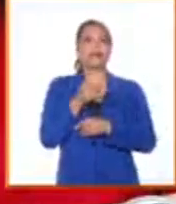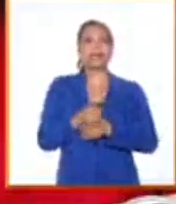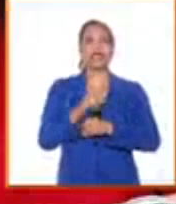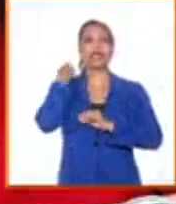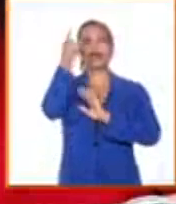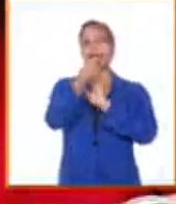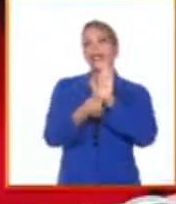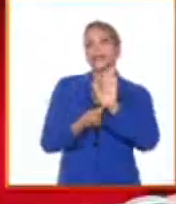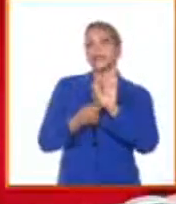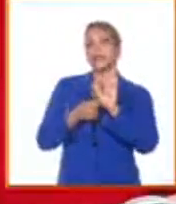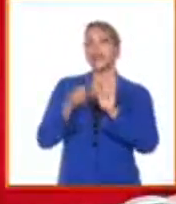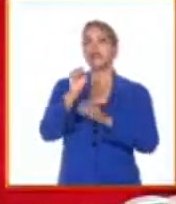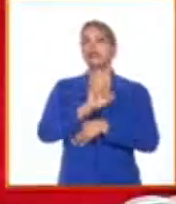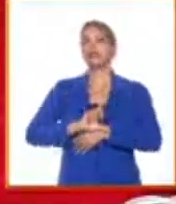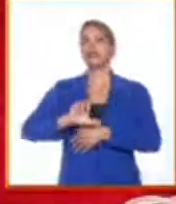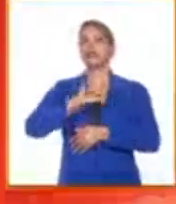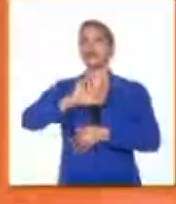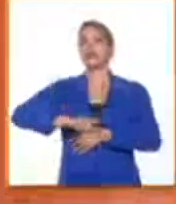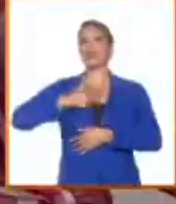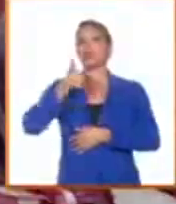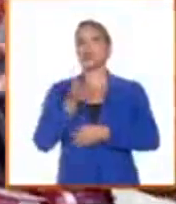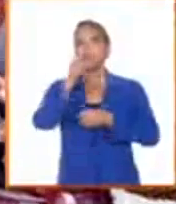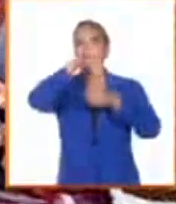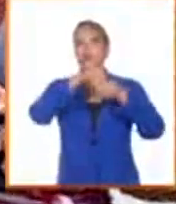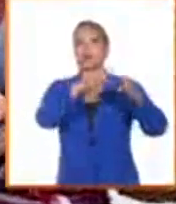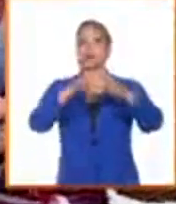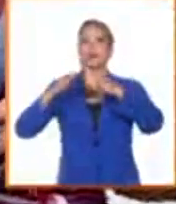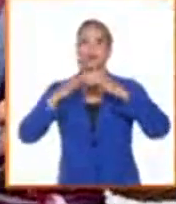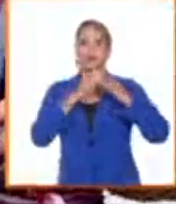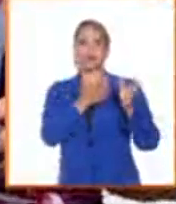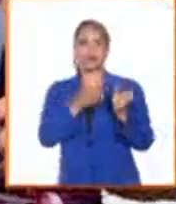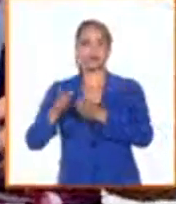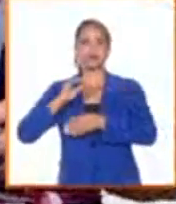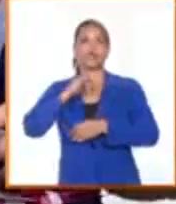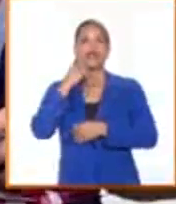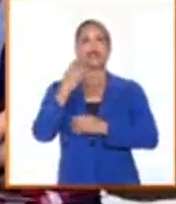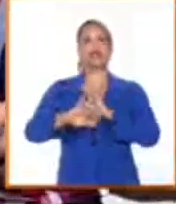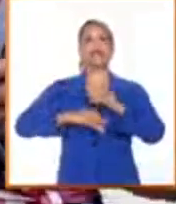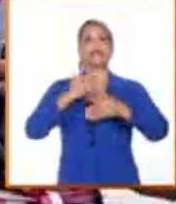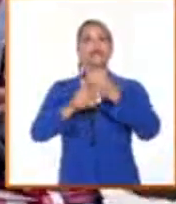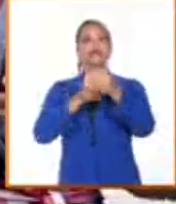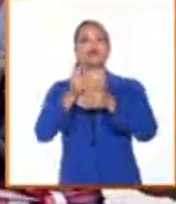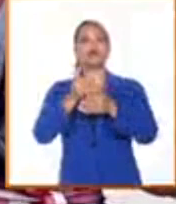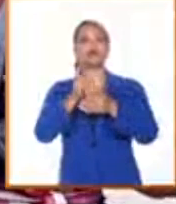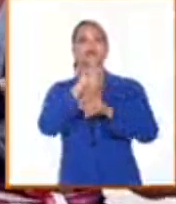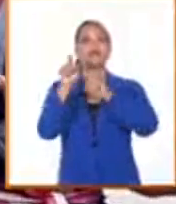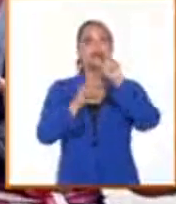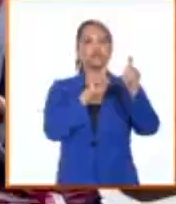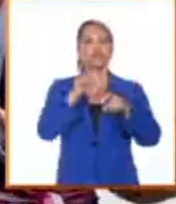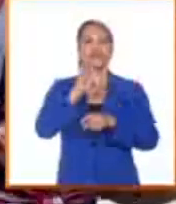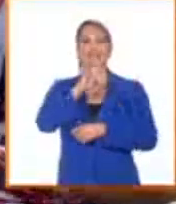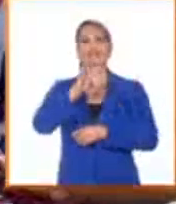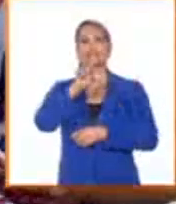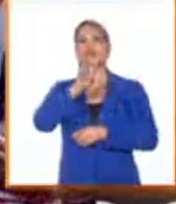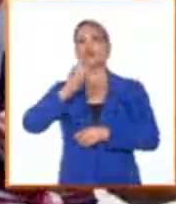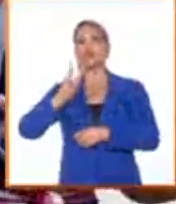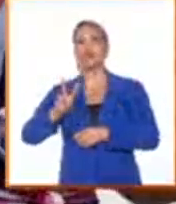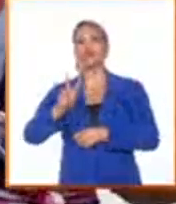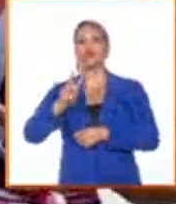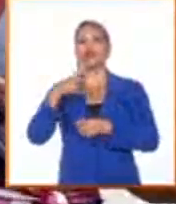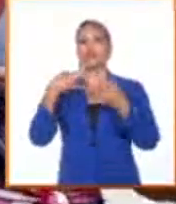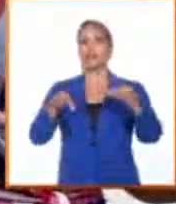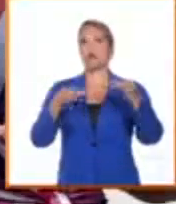características socioculturales de la comunidad. Durante el proceso de construcción se consultaron 312 documentos